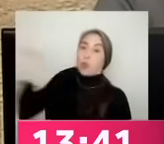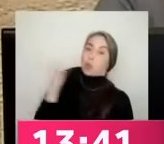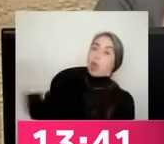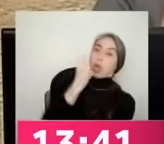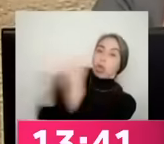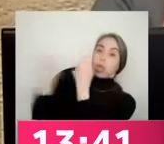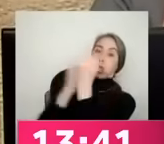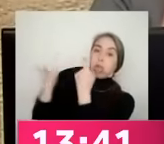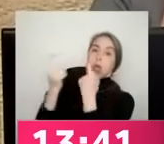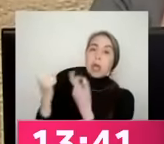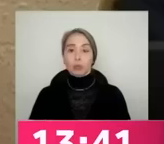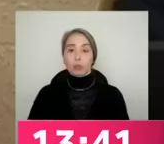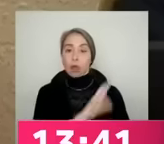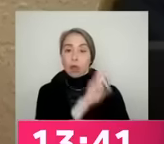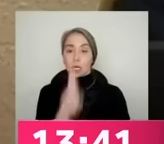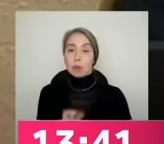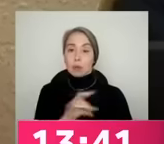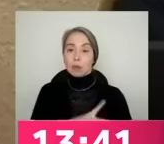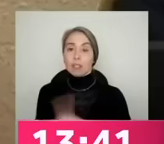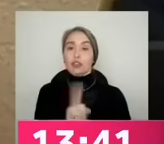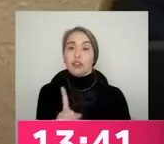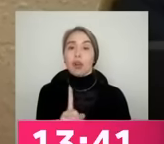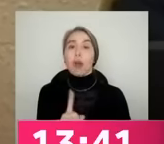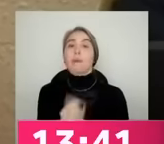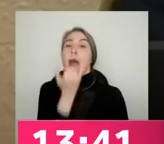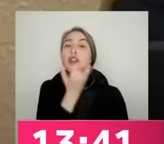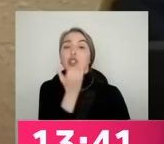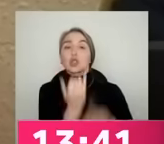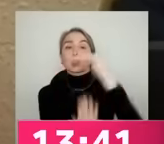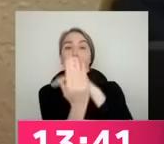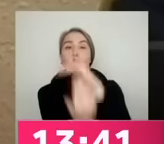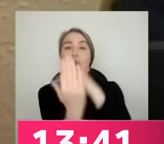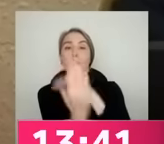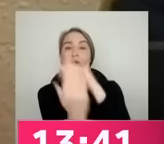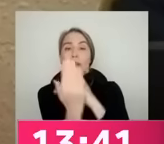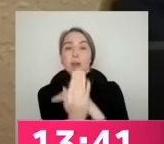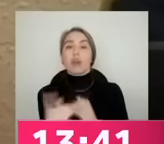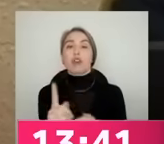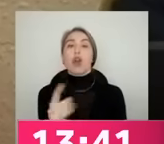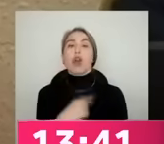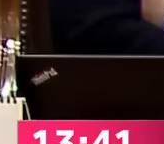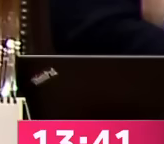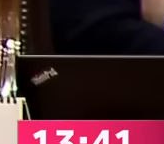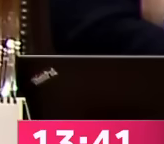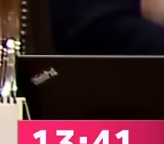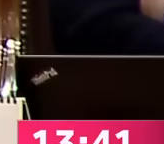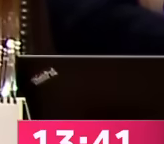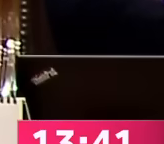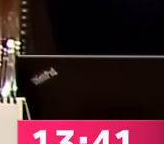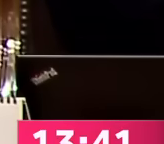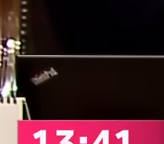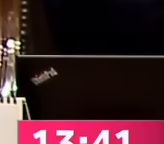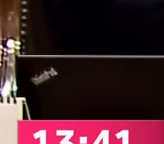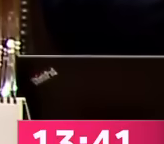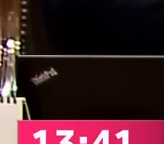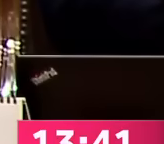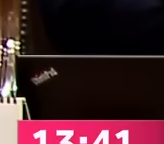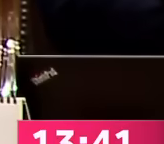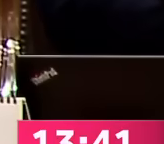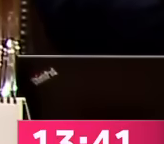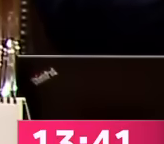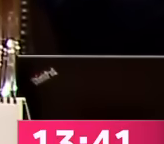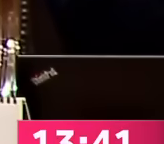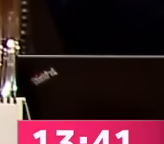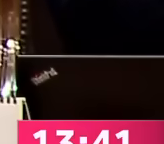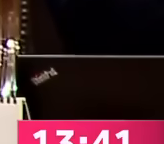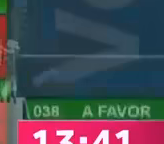fue categórico. 81 votos en contra de esta censura, 38 a favor y 17 abstenciones. Hay